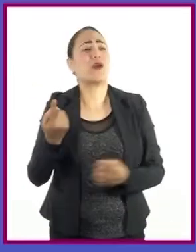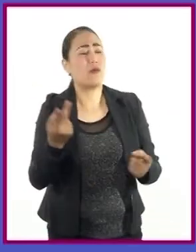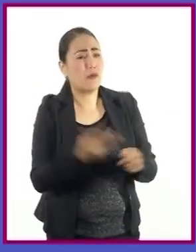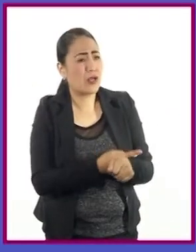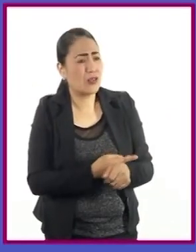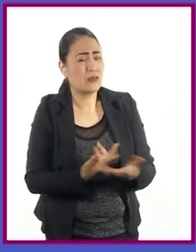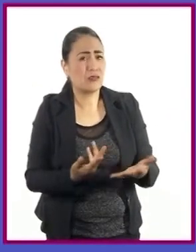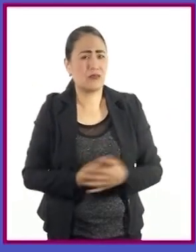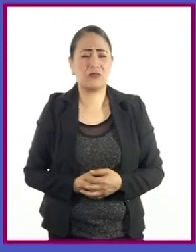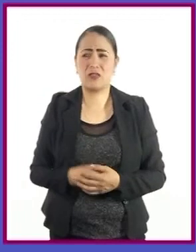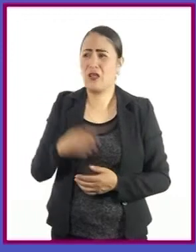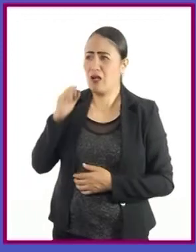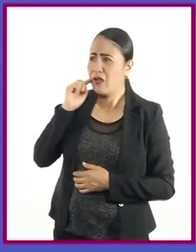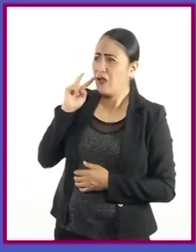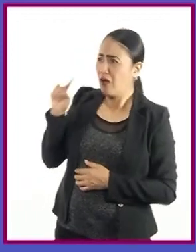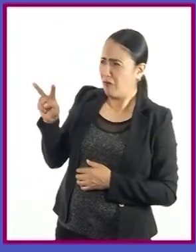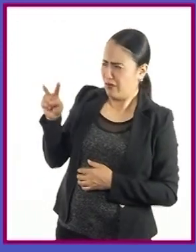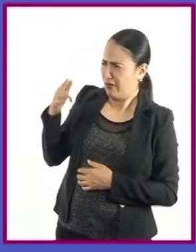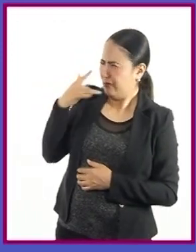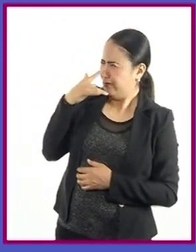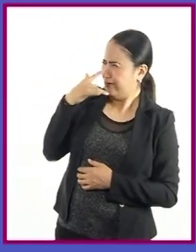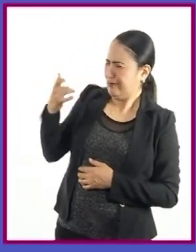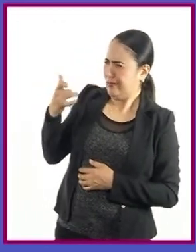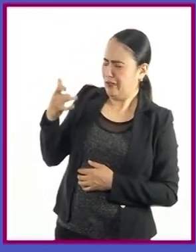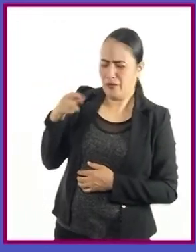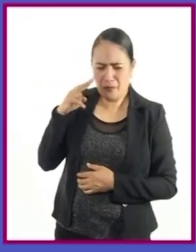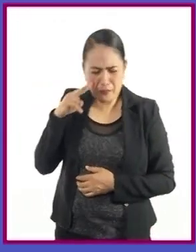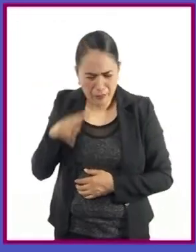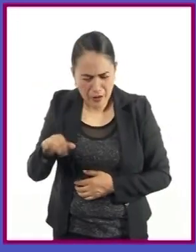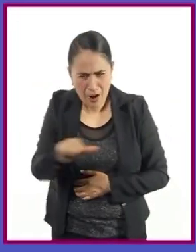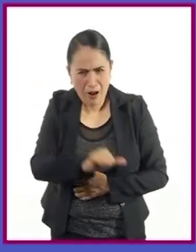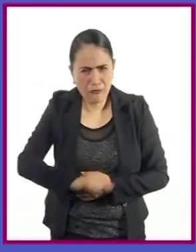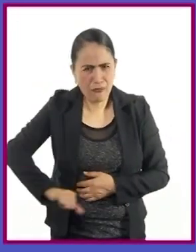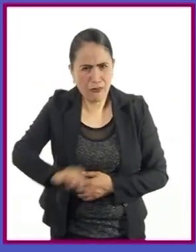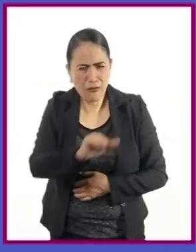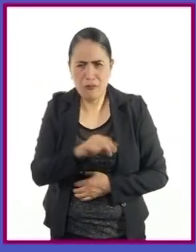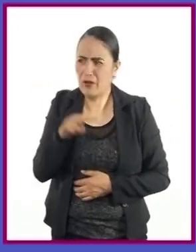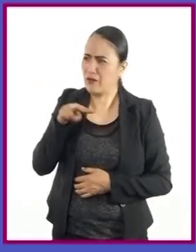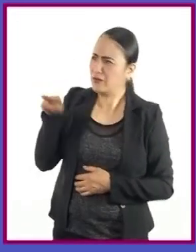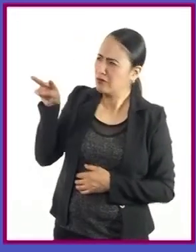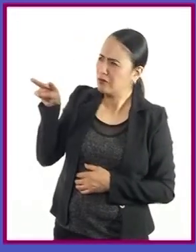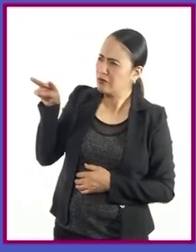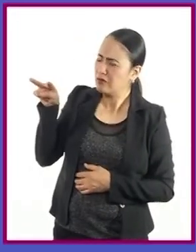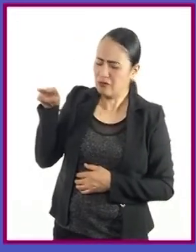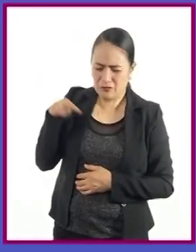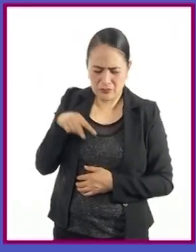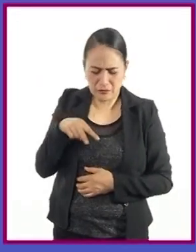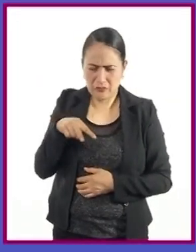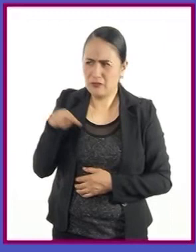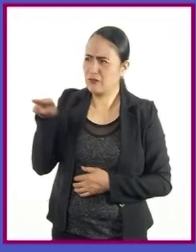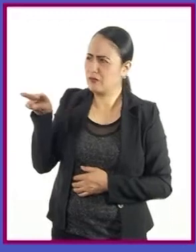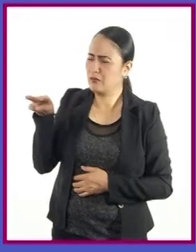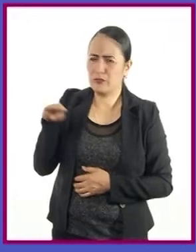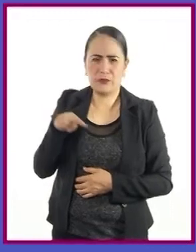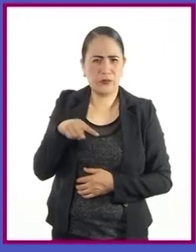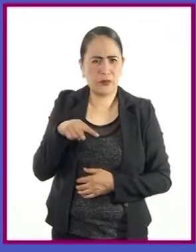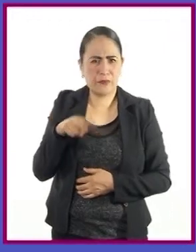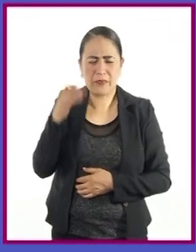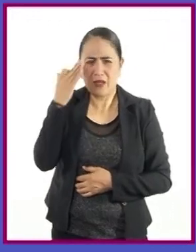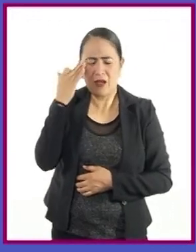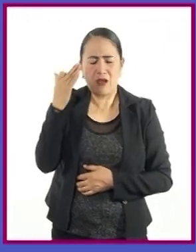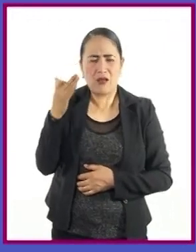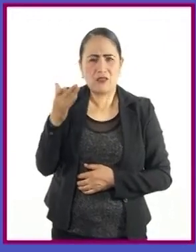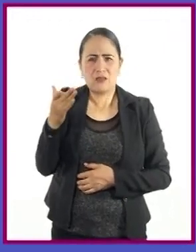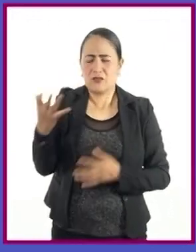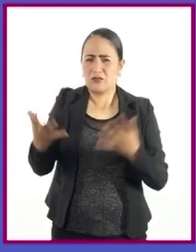yo!». Alicia lo miró con extravío, miró la alfombra, volvió a mirarlo y después de largo rato de